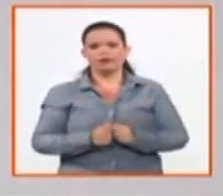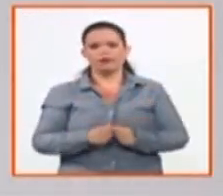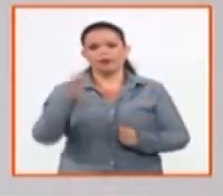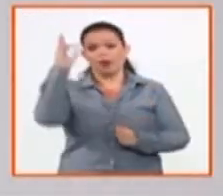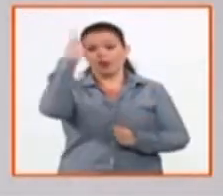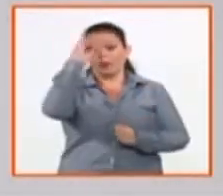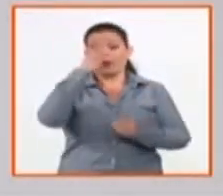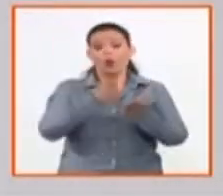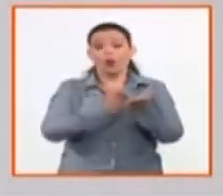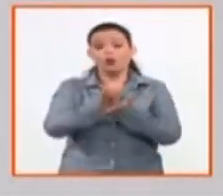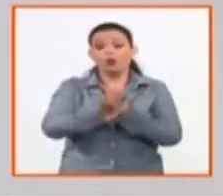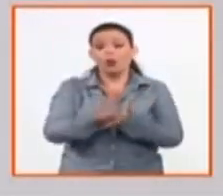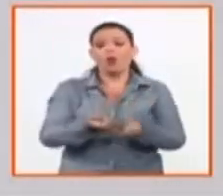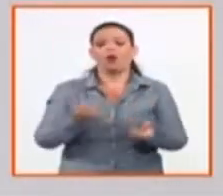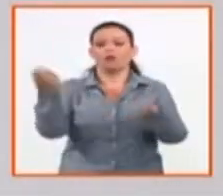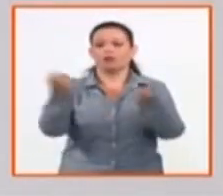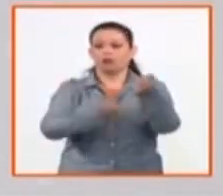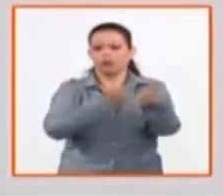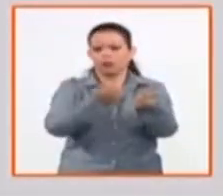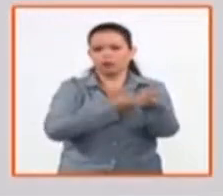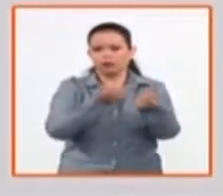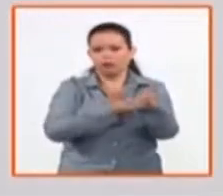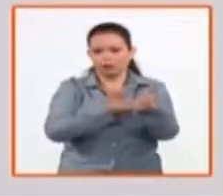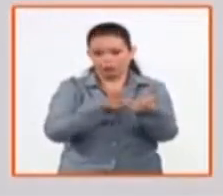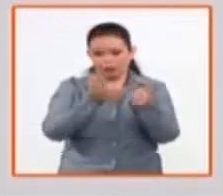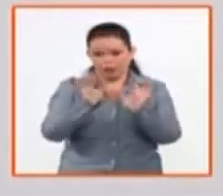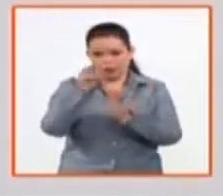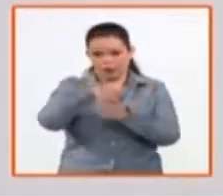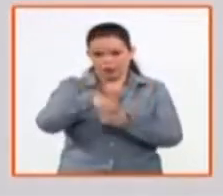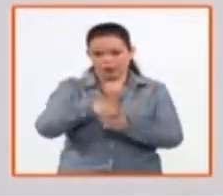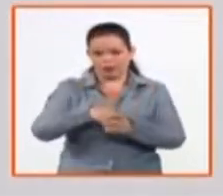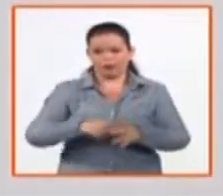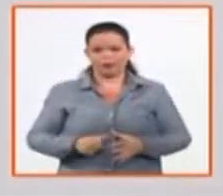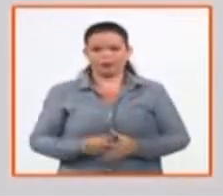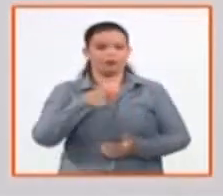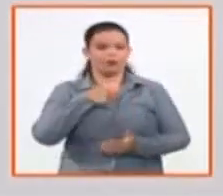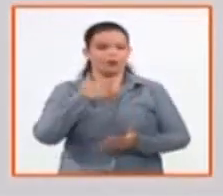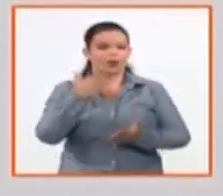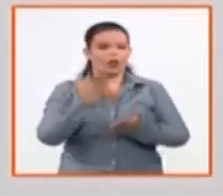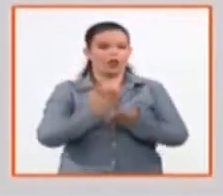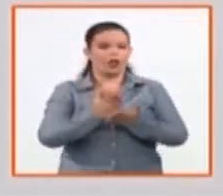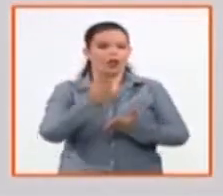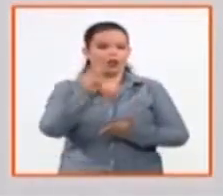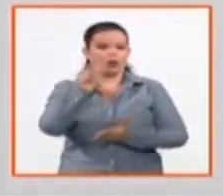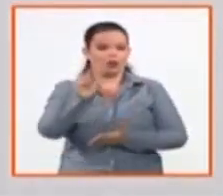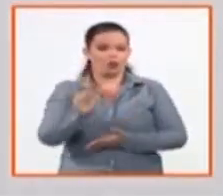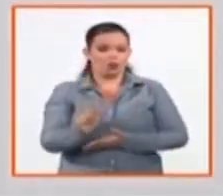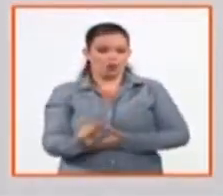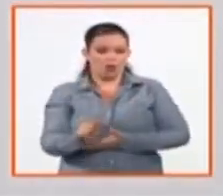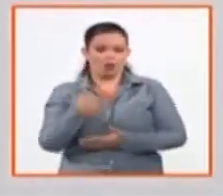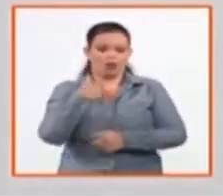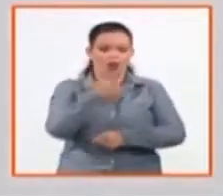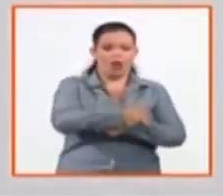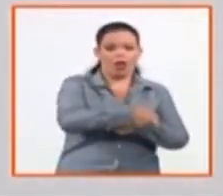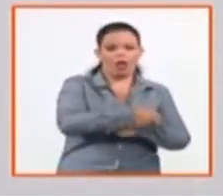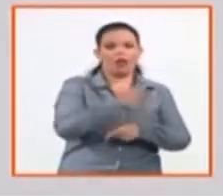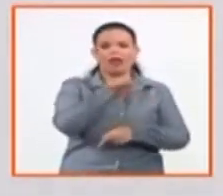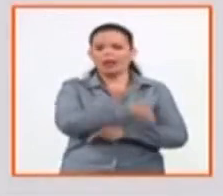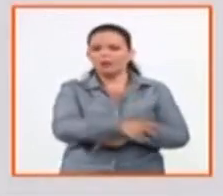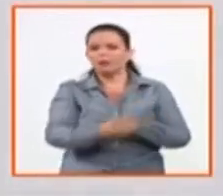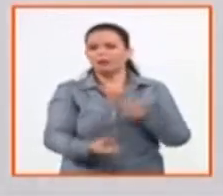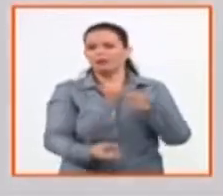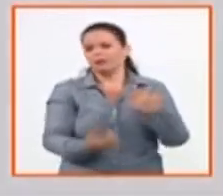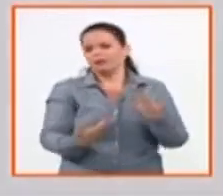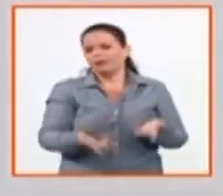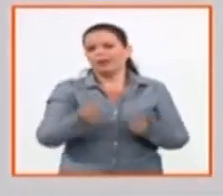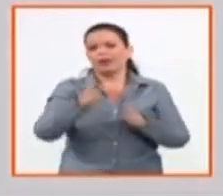el Estado Islámico en Afganistán. Yo tengo una alumna que hizo una tesis sobre eso. Después que el Estado Islámico